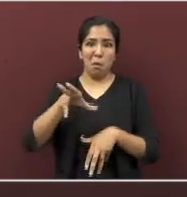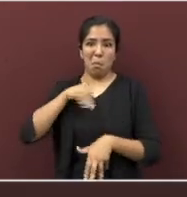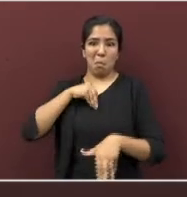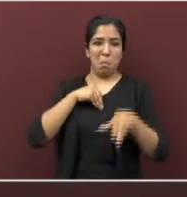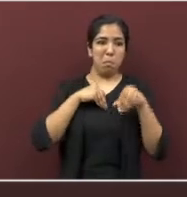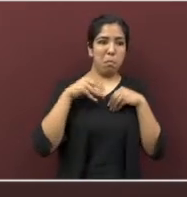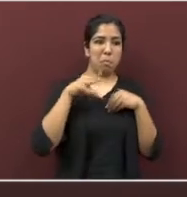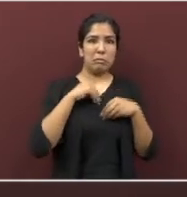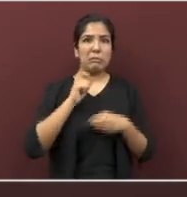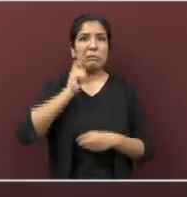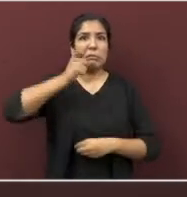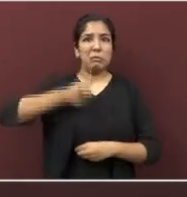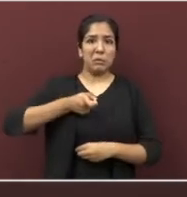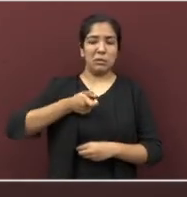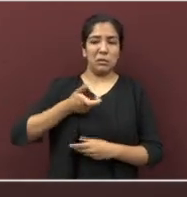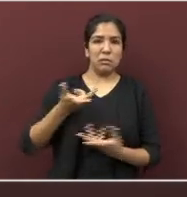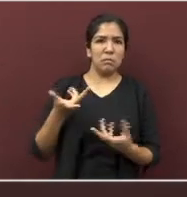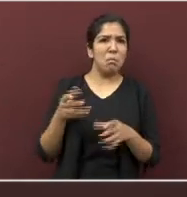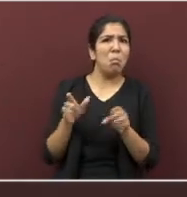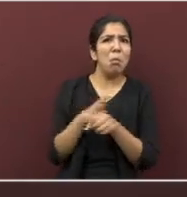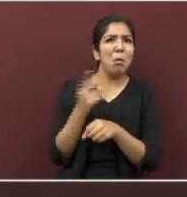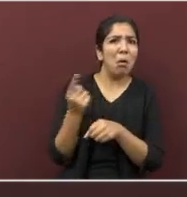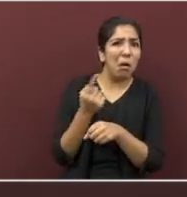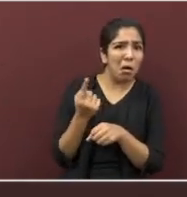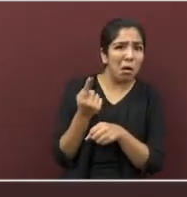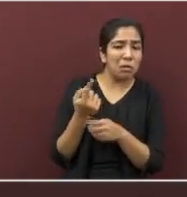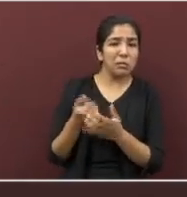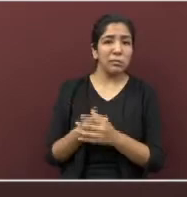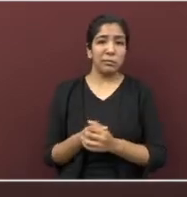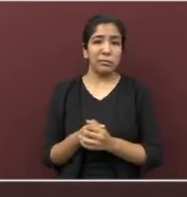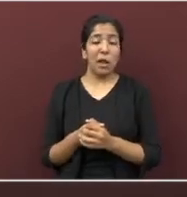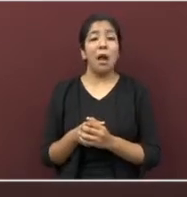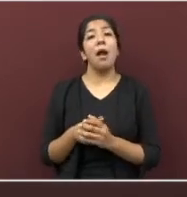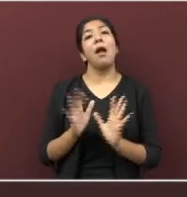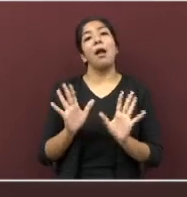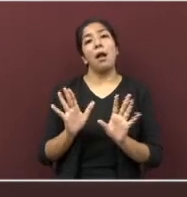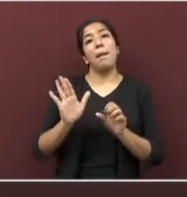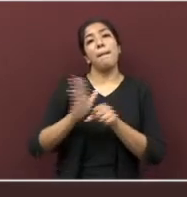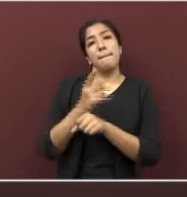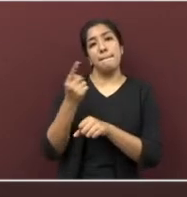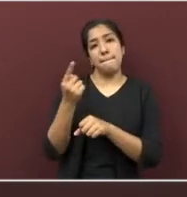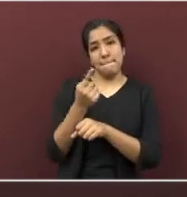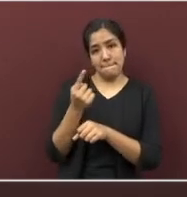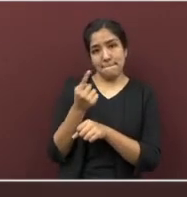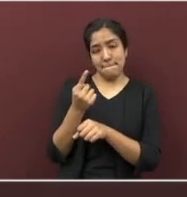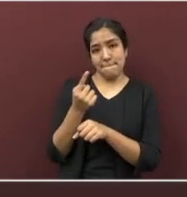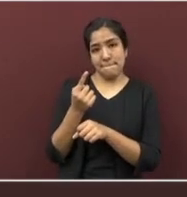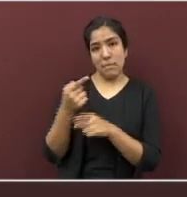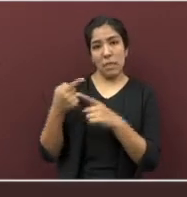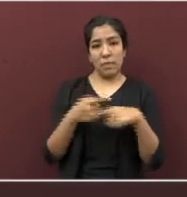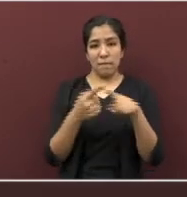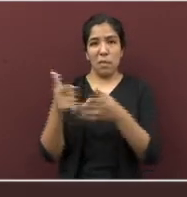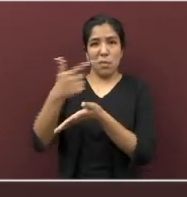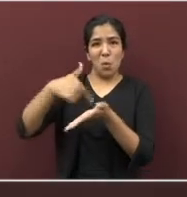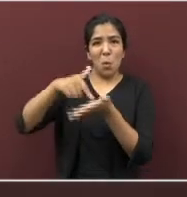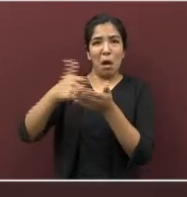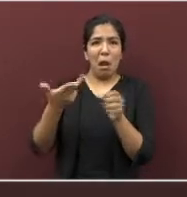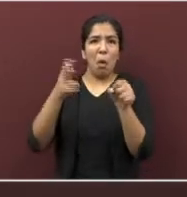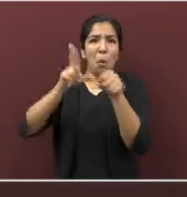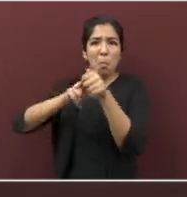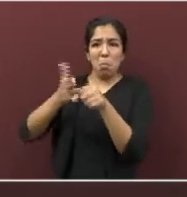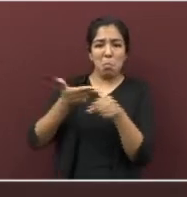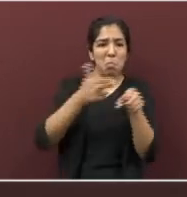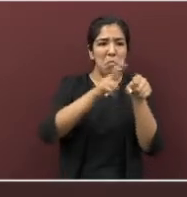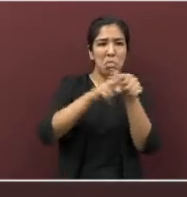por supuesto se ha disminuido considerablemente la ocupación de la unidad de cuidados intensivos en los hospitales así como